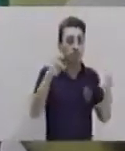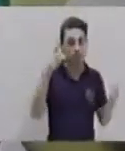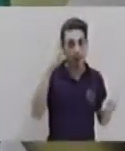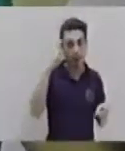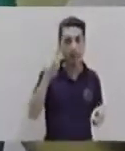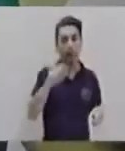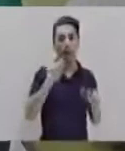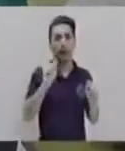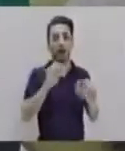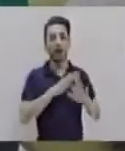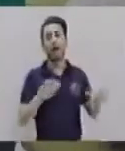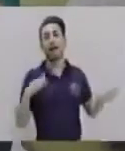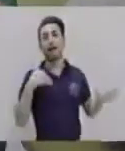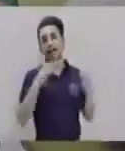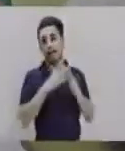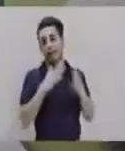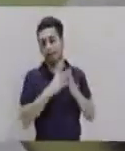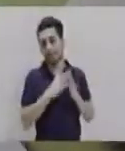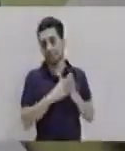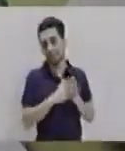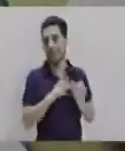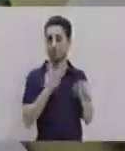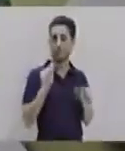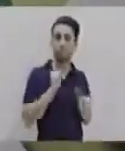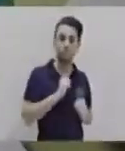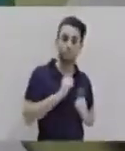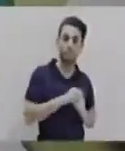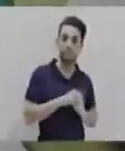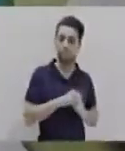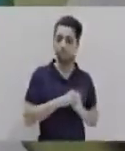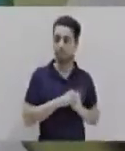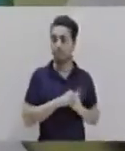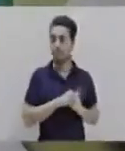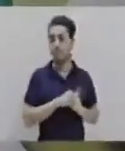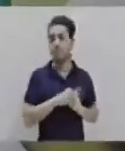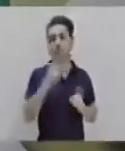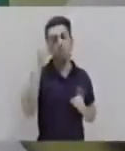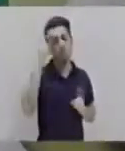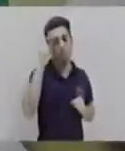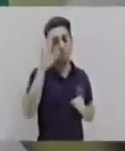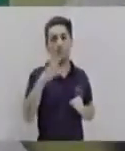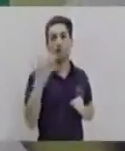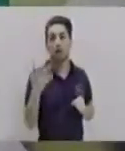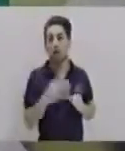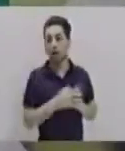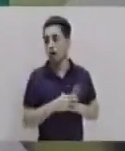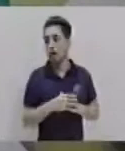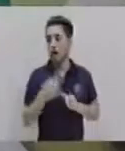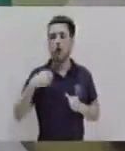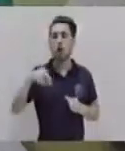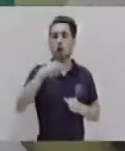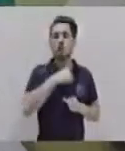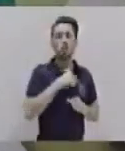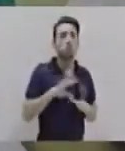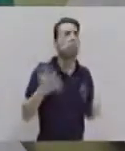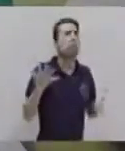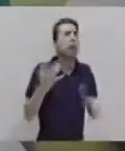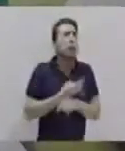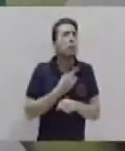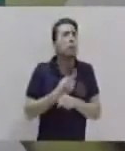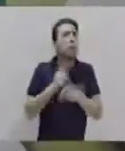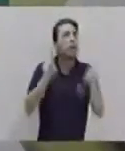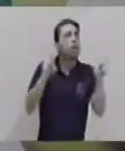Sí. Entonces, ¿y cómo podemos empezar? Bueno, vamos a empezar pensando un poco en ¿para qué usamos nosotros normalmente la música? ¿Tú para qué la